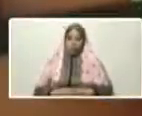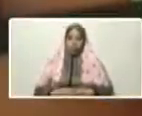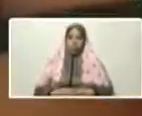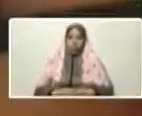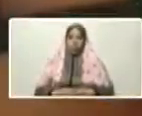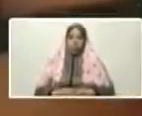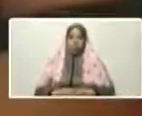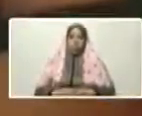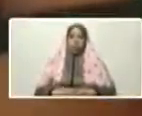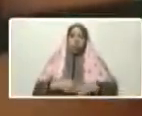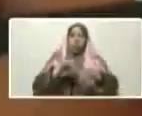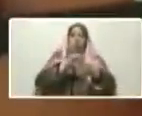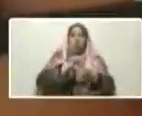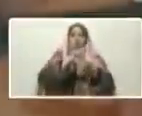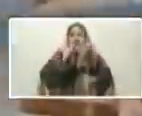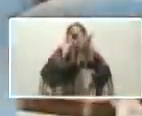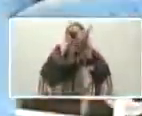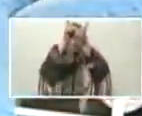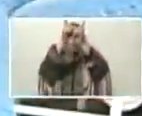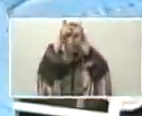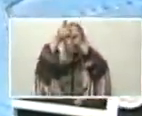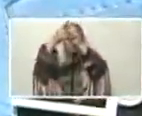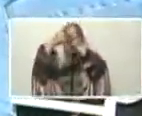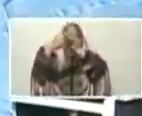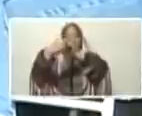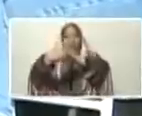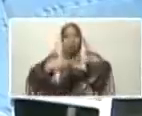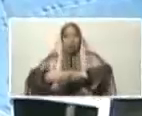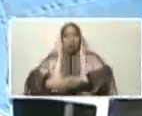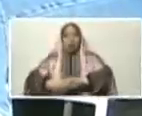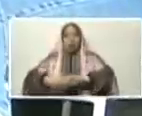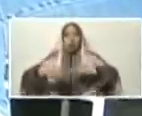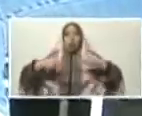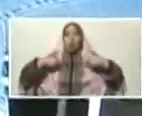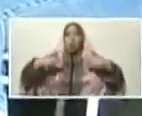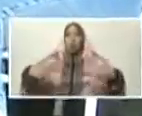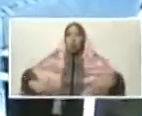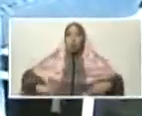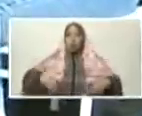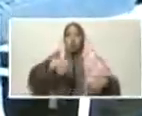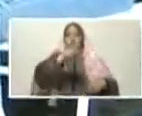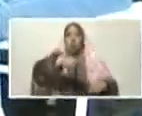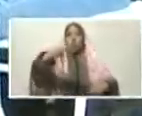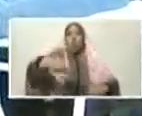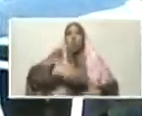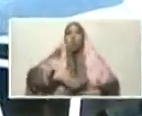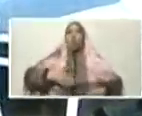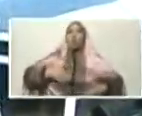una transición humanamente gratificante